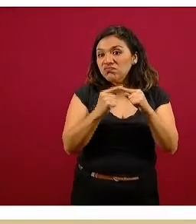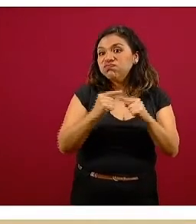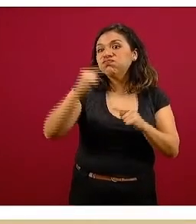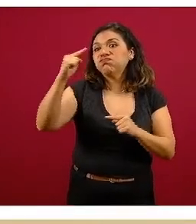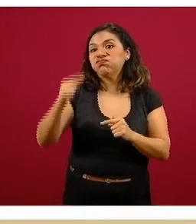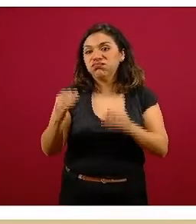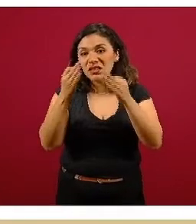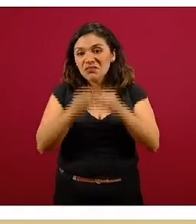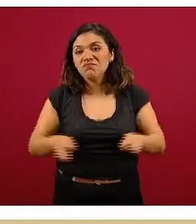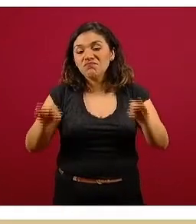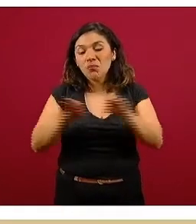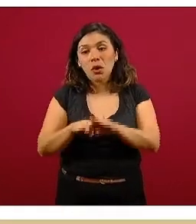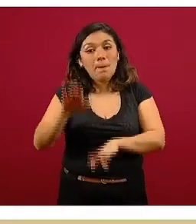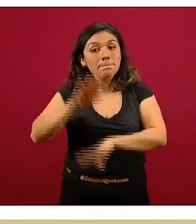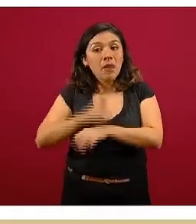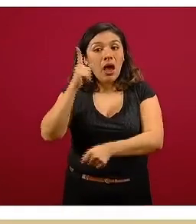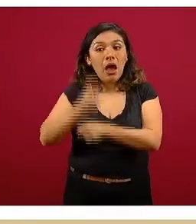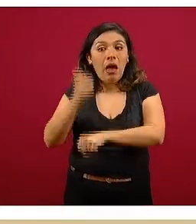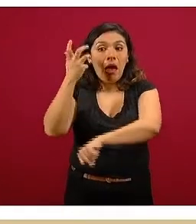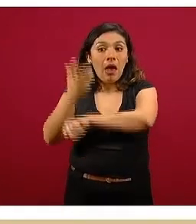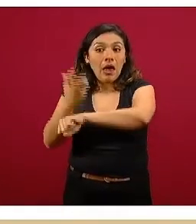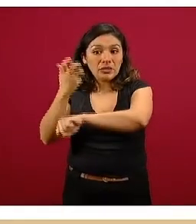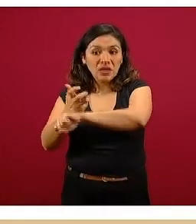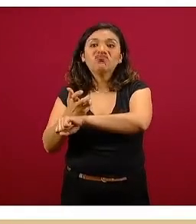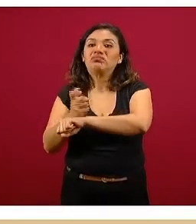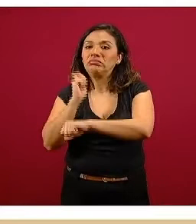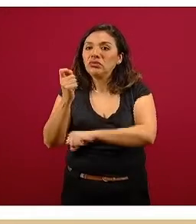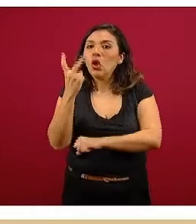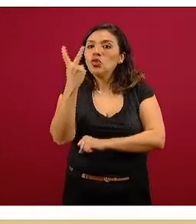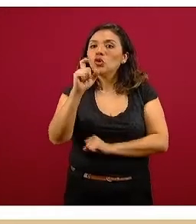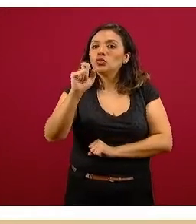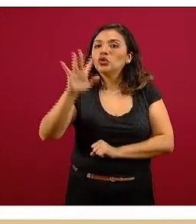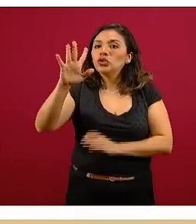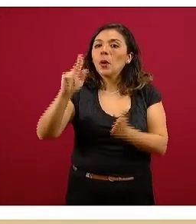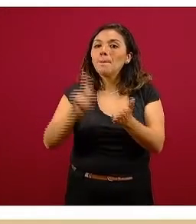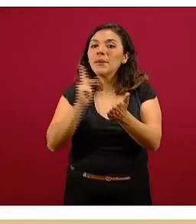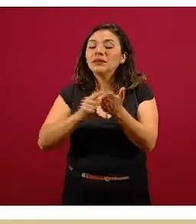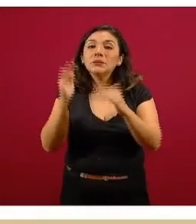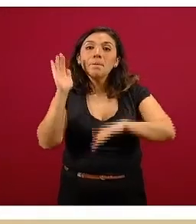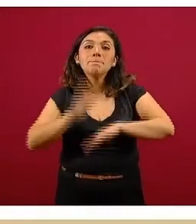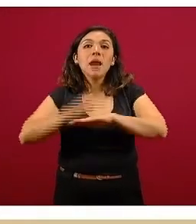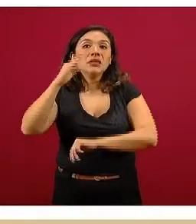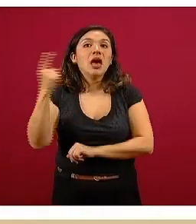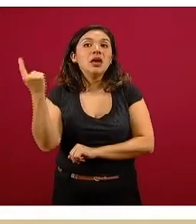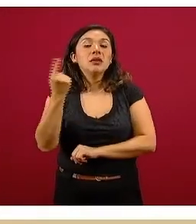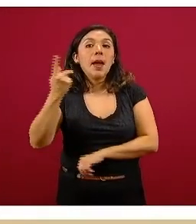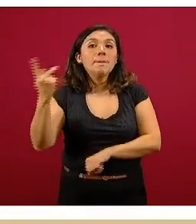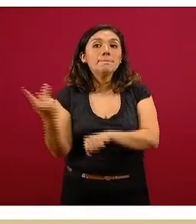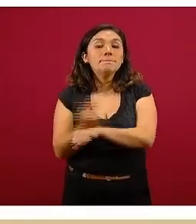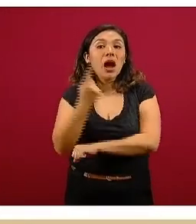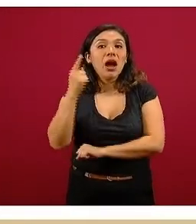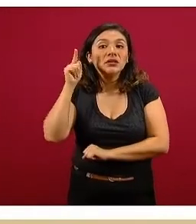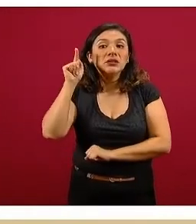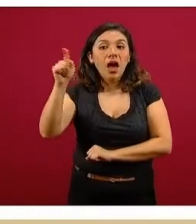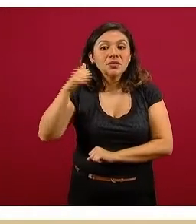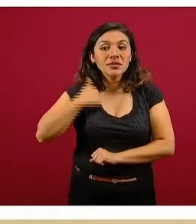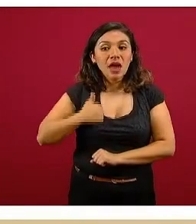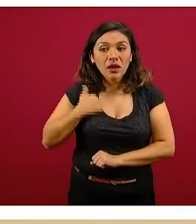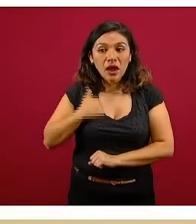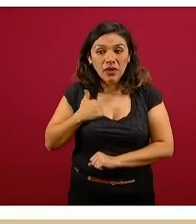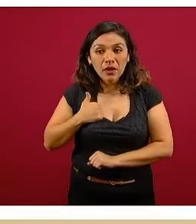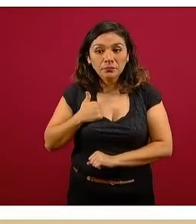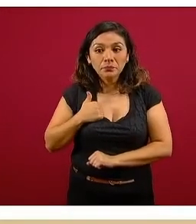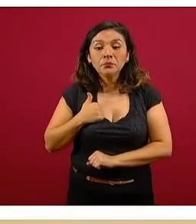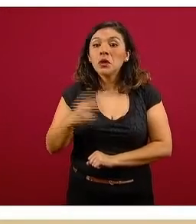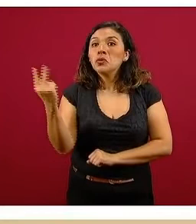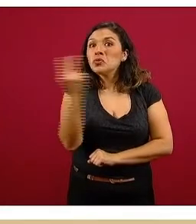importante. Lógicamente la de Estados Unidos prácticamente era 2.5 veces mayor que la que estaba presentando Canadá, y